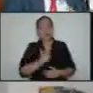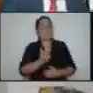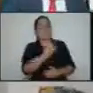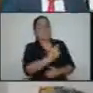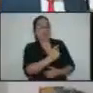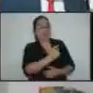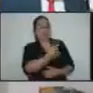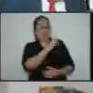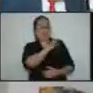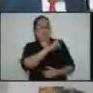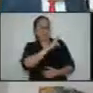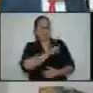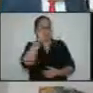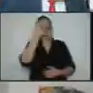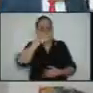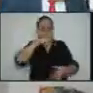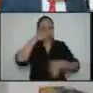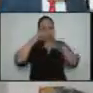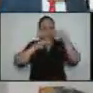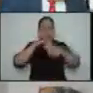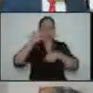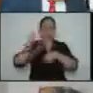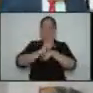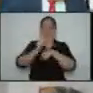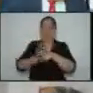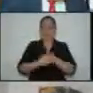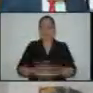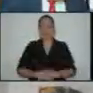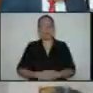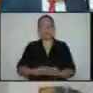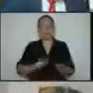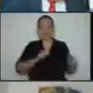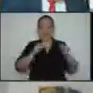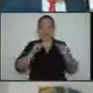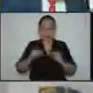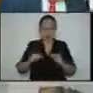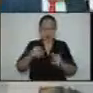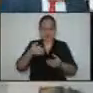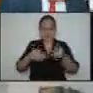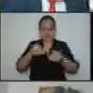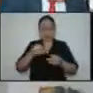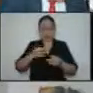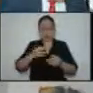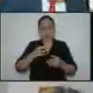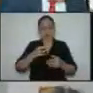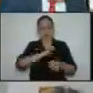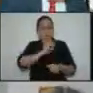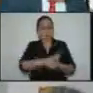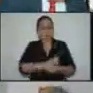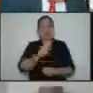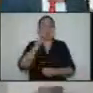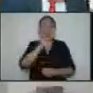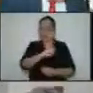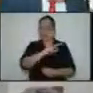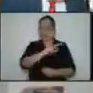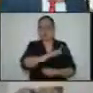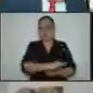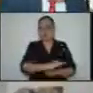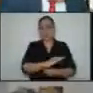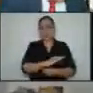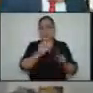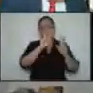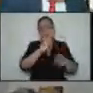extranjero. Se considera que esta sala especializada tiene competencia para conocer del asunto porque se involucra